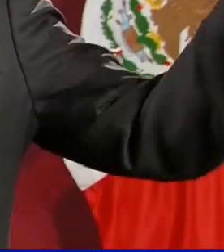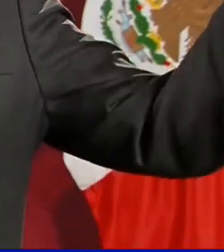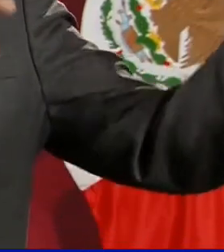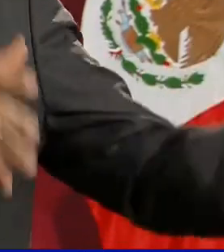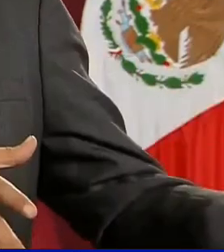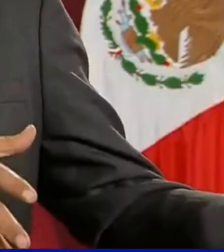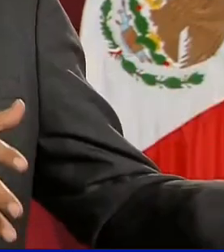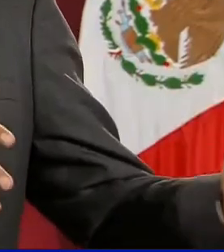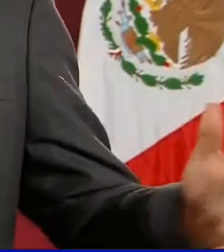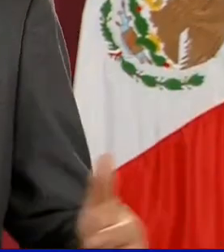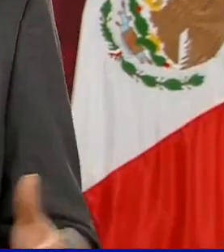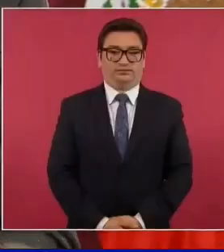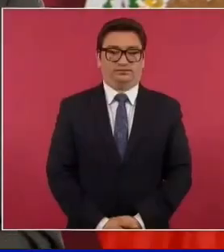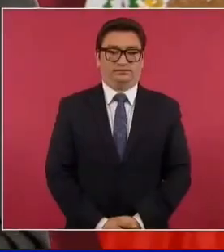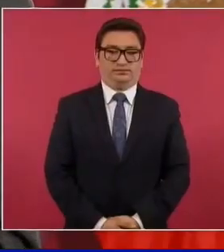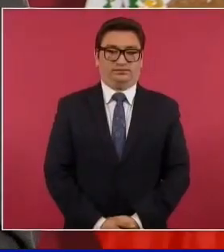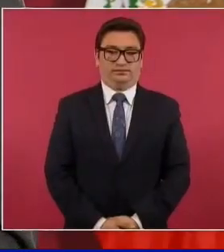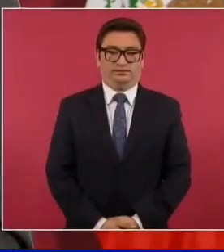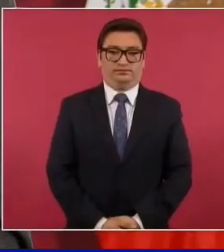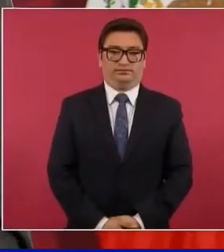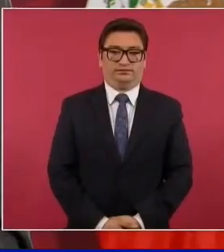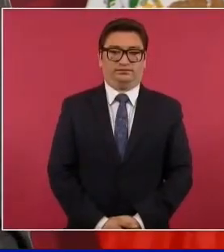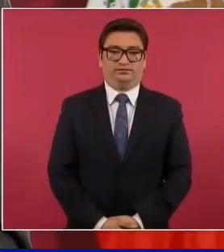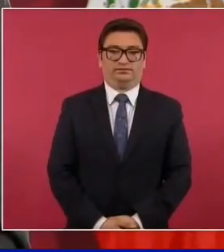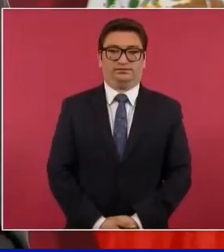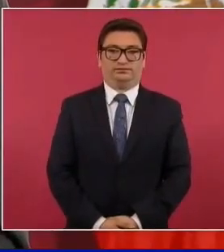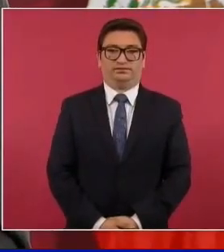y en hacer justicia,